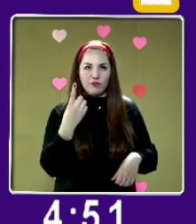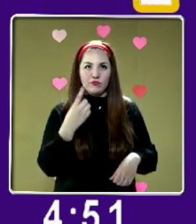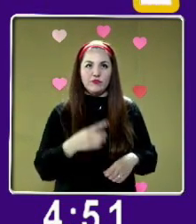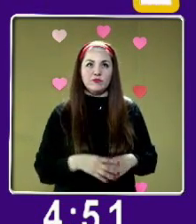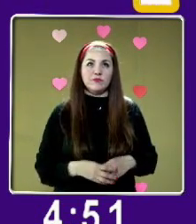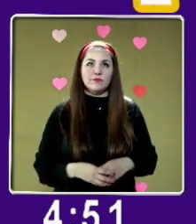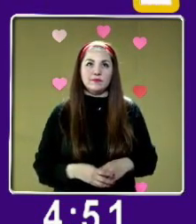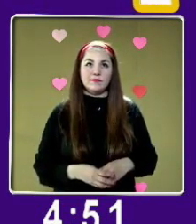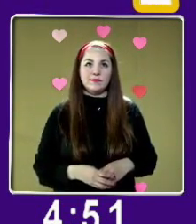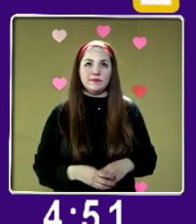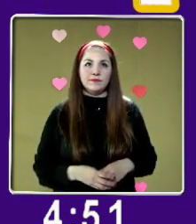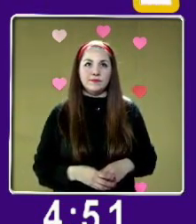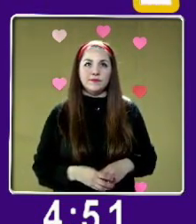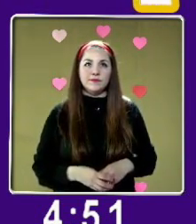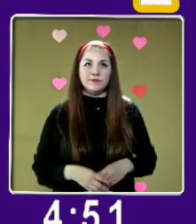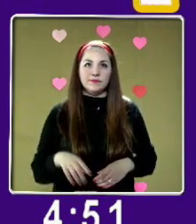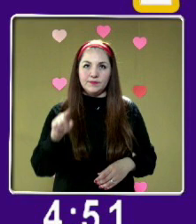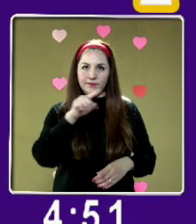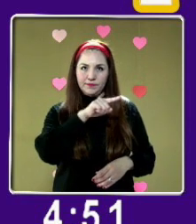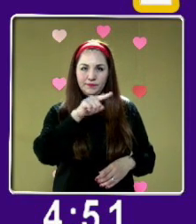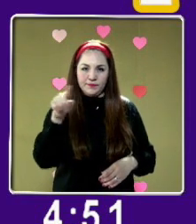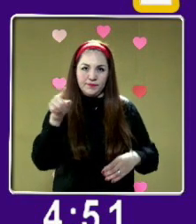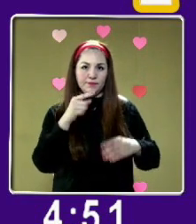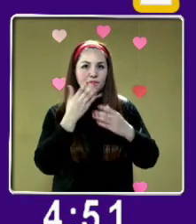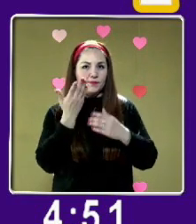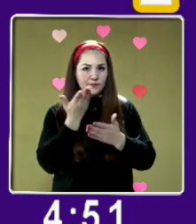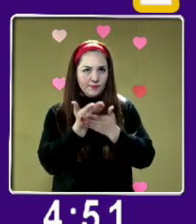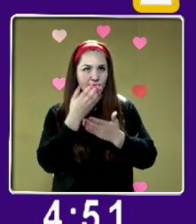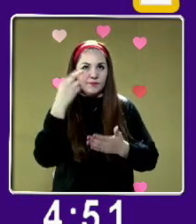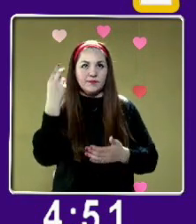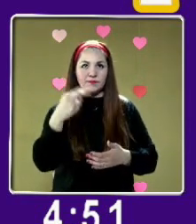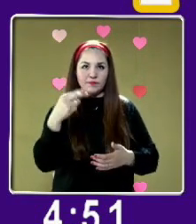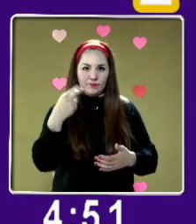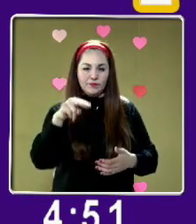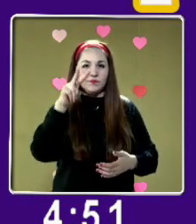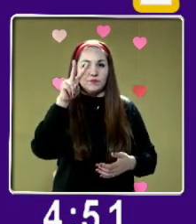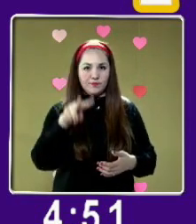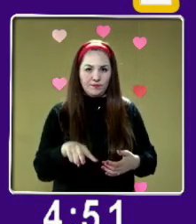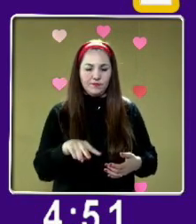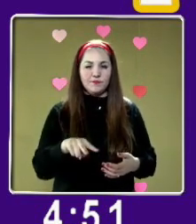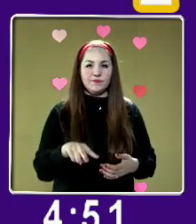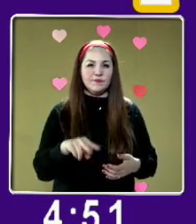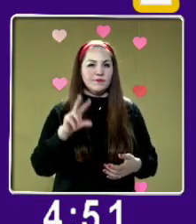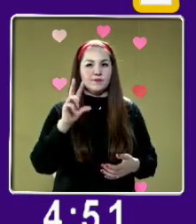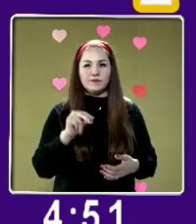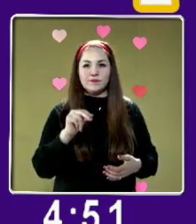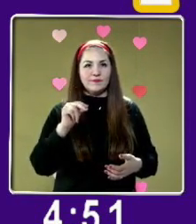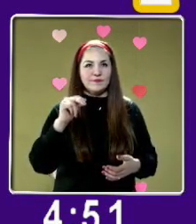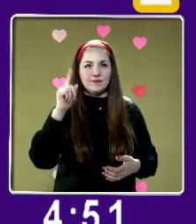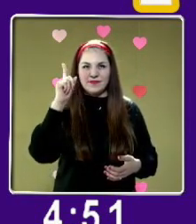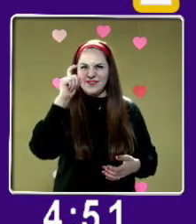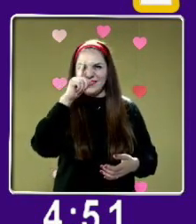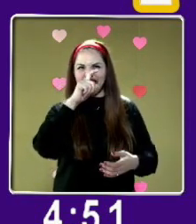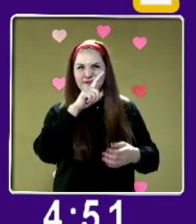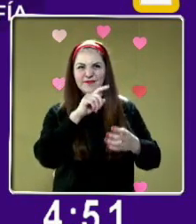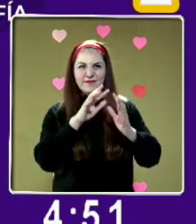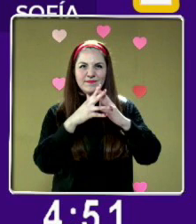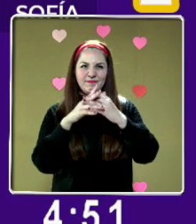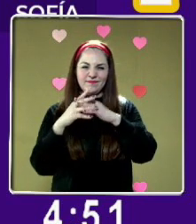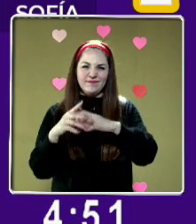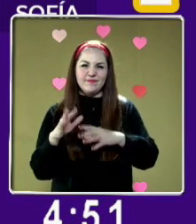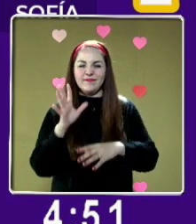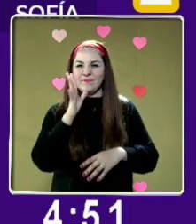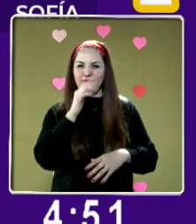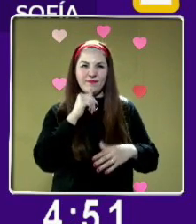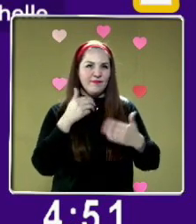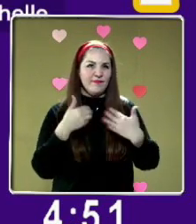964-4631. Y les pedimos, como en la ocasión anterior, pongan sus nombres reales. No nos dificulten la pronunciación porque después no vamos a entender